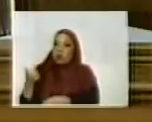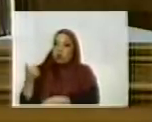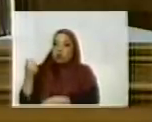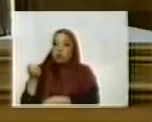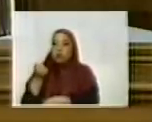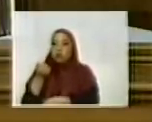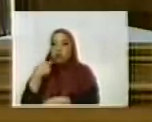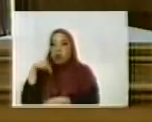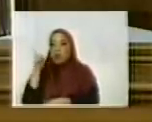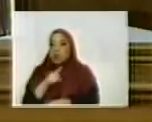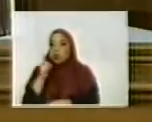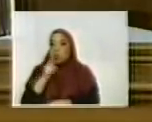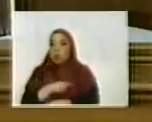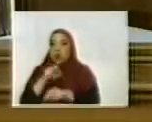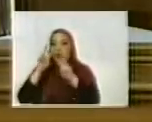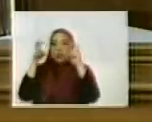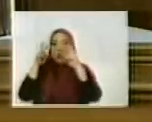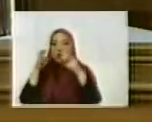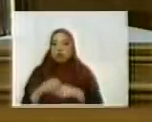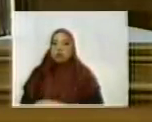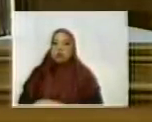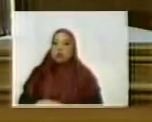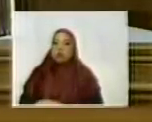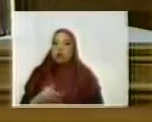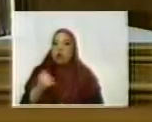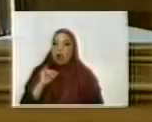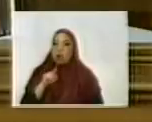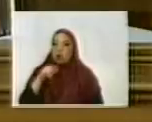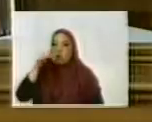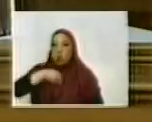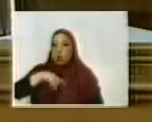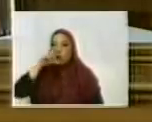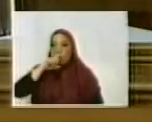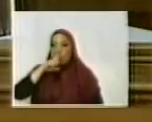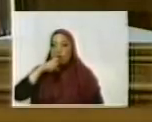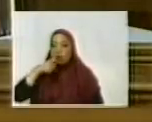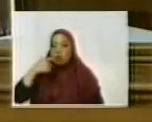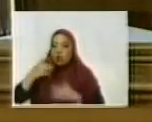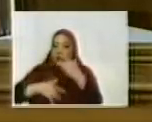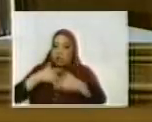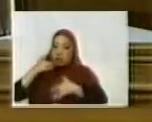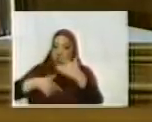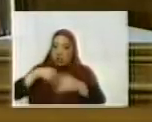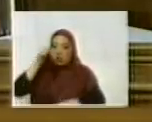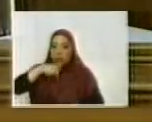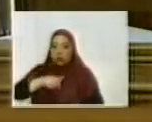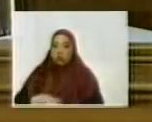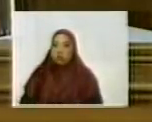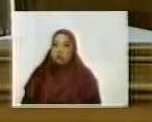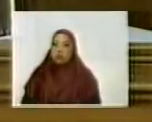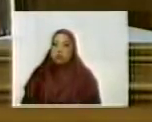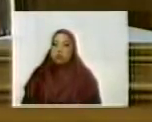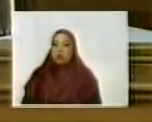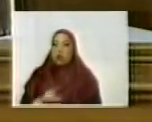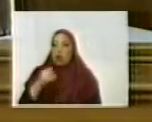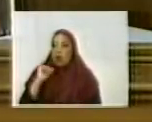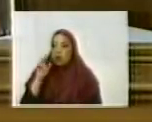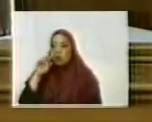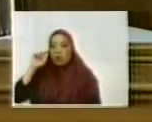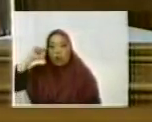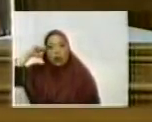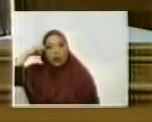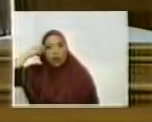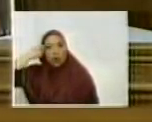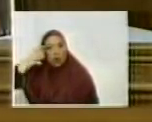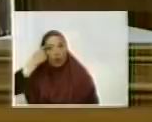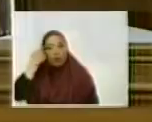aseverar, abro comillas, allí, hoy, en este acto, para con sus testimonios recordar